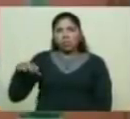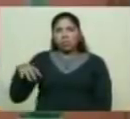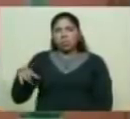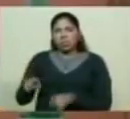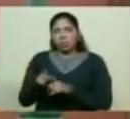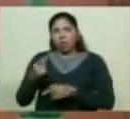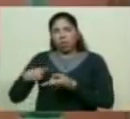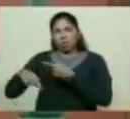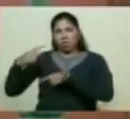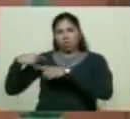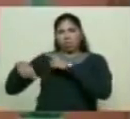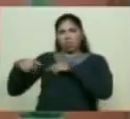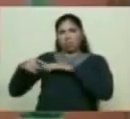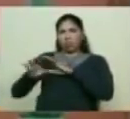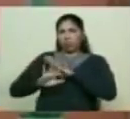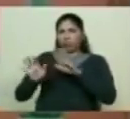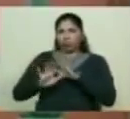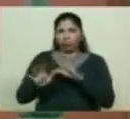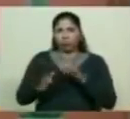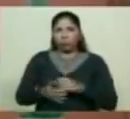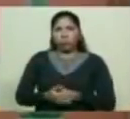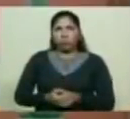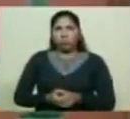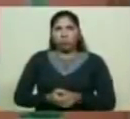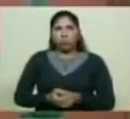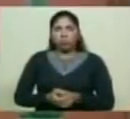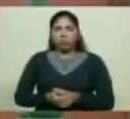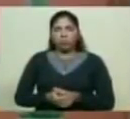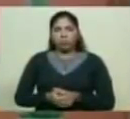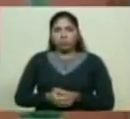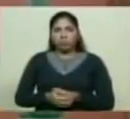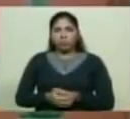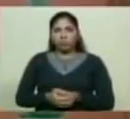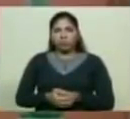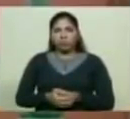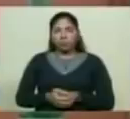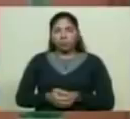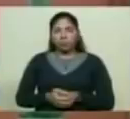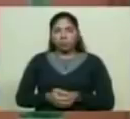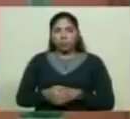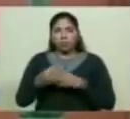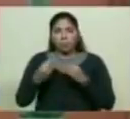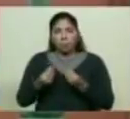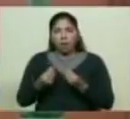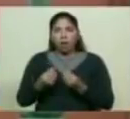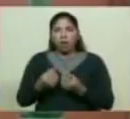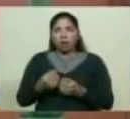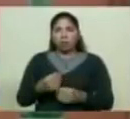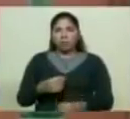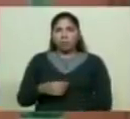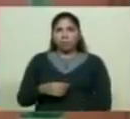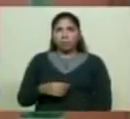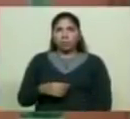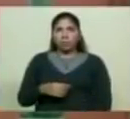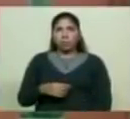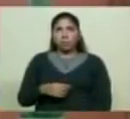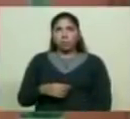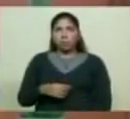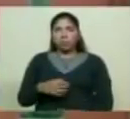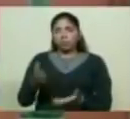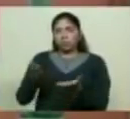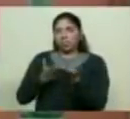a tiempos en los que fue presentada la herencia de bolívar a colocar a su patria al servicio de poderes